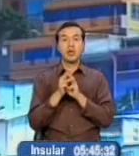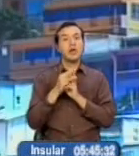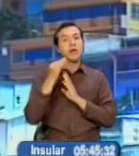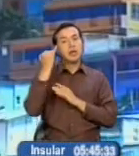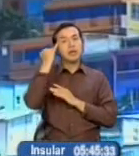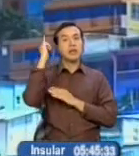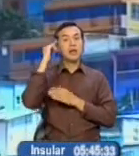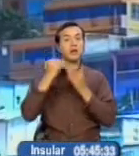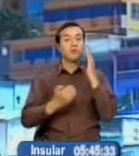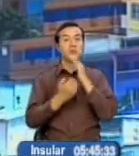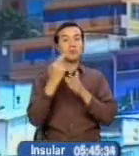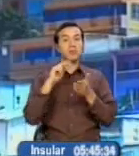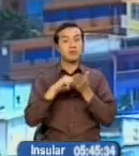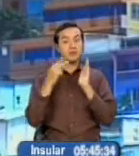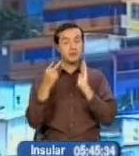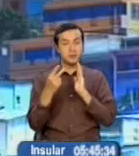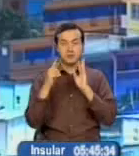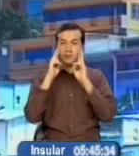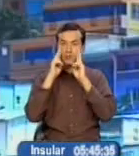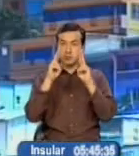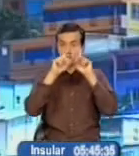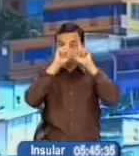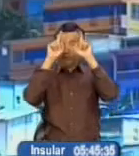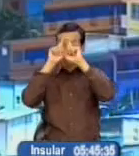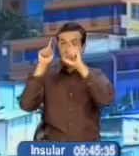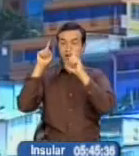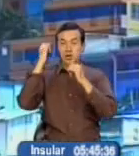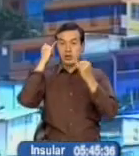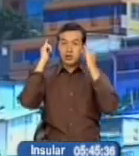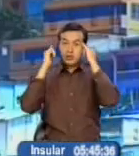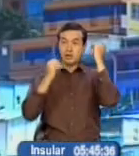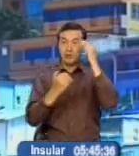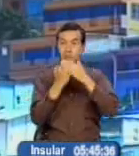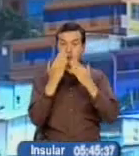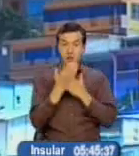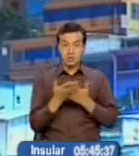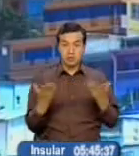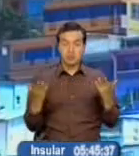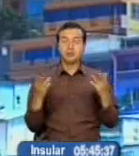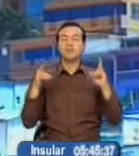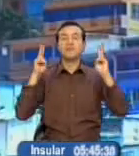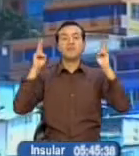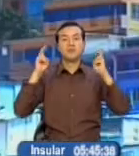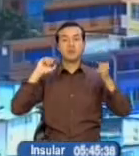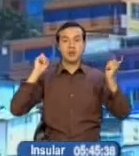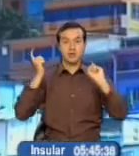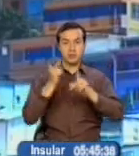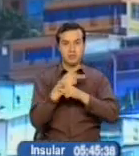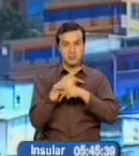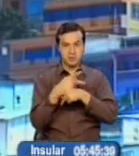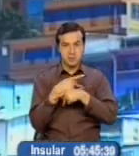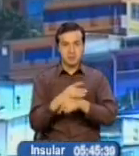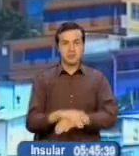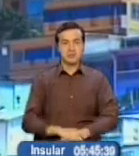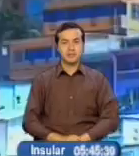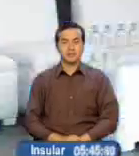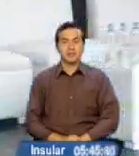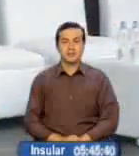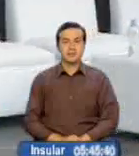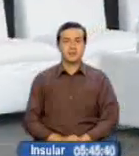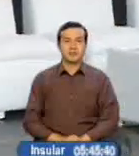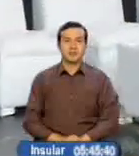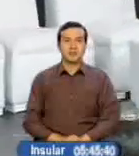un espacio para el reconocimiento de las empresas innovadoras, todo esto en el marco del cambio de la matriz productiva.